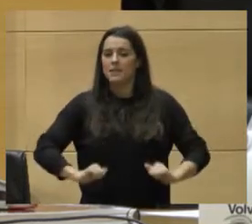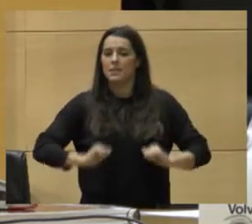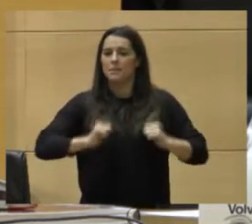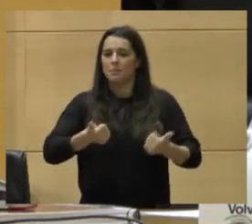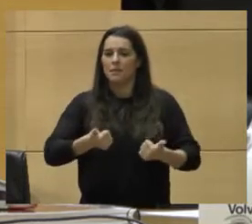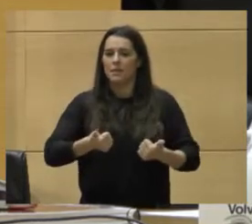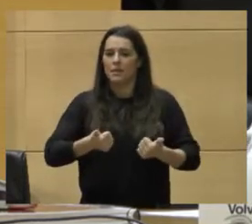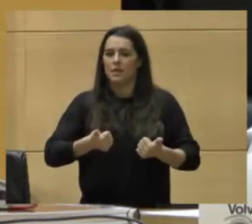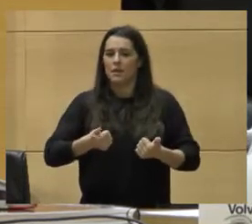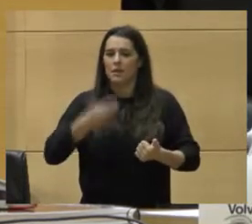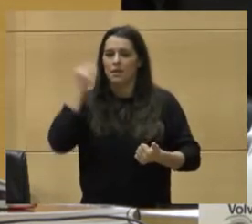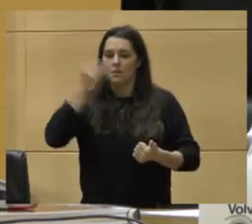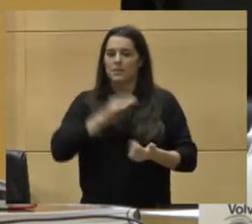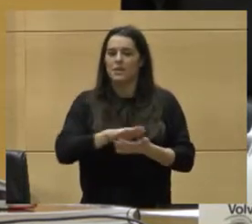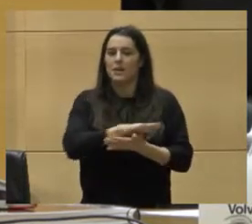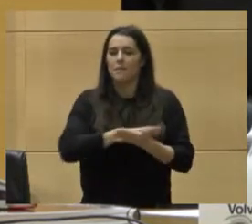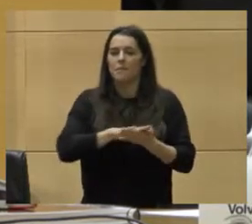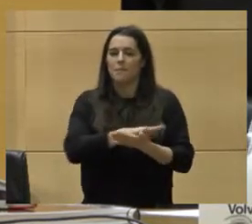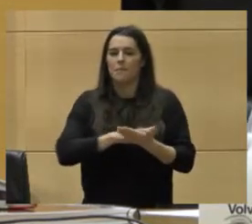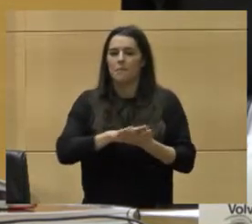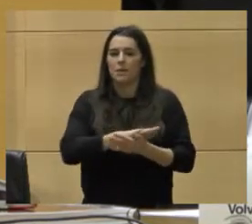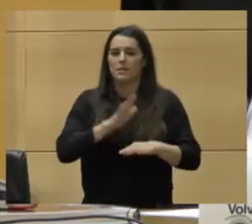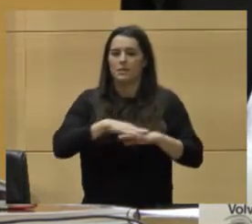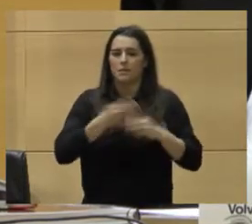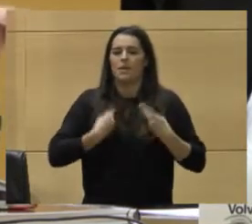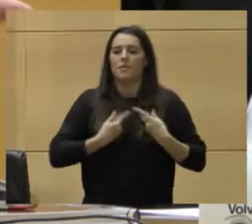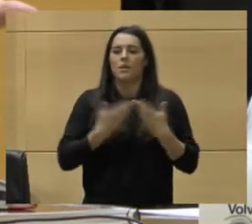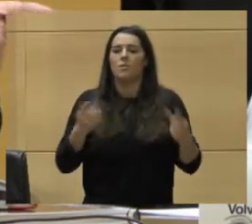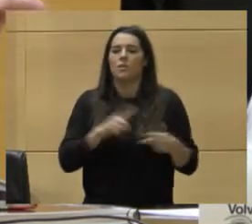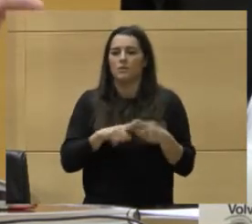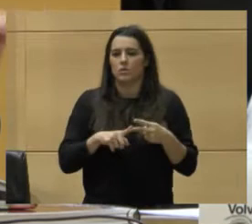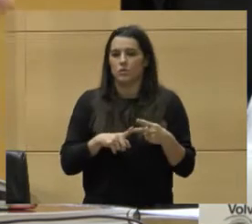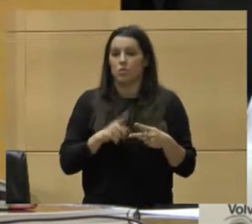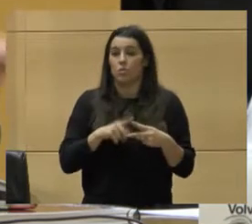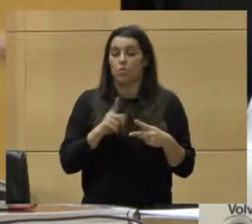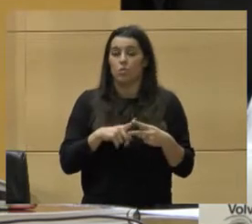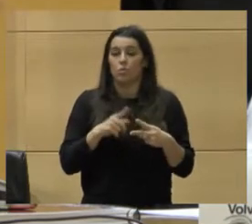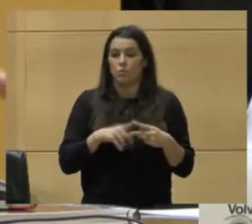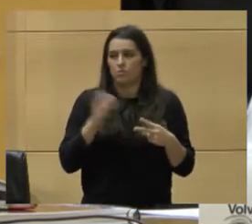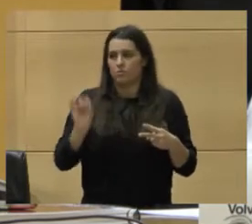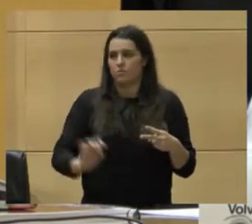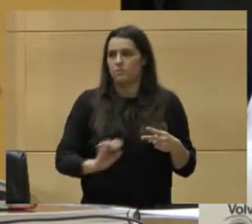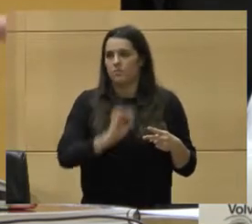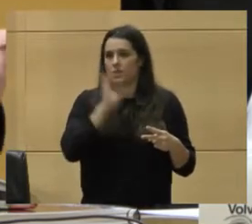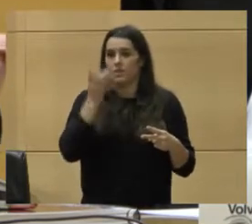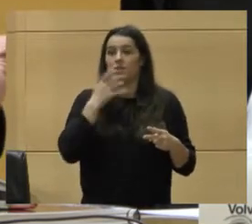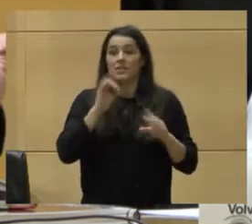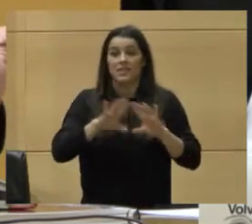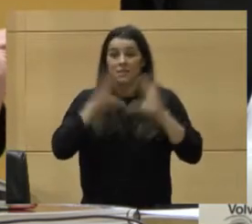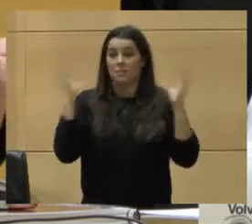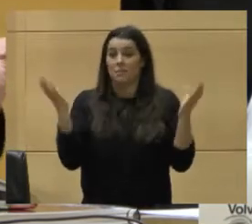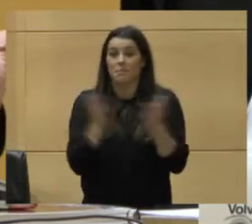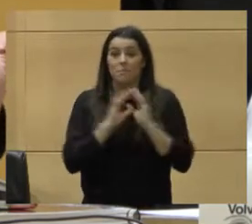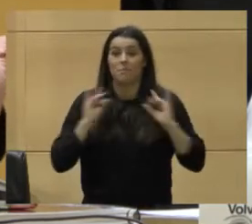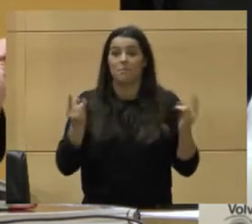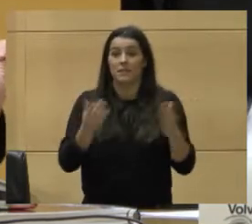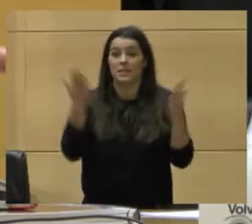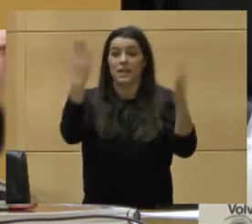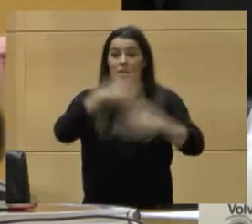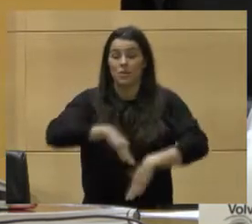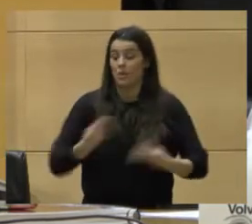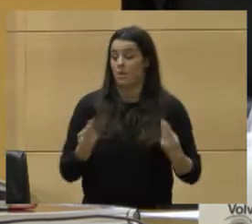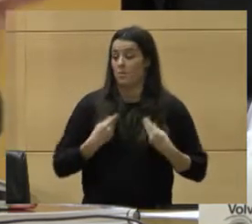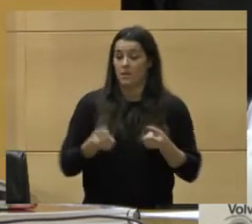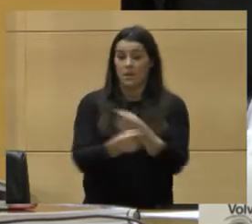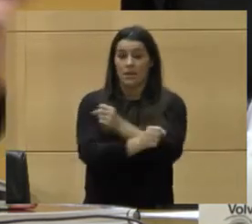para la vida y creo que hay dos que son claves uno evidentemente que es una biosfera que si no hay tierra no hay posibilidad que se produzca la vida con lo cual